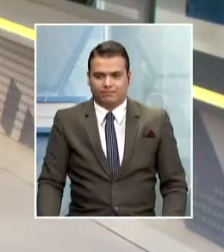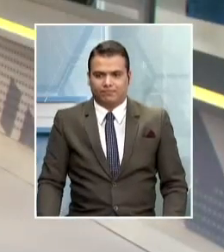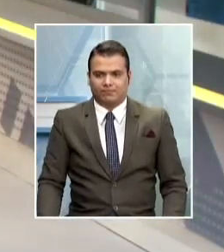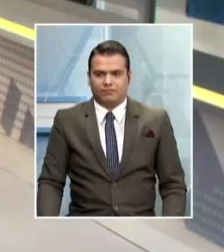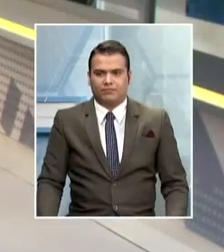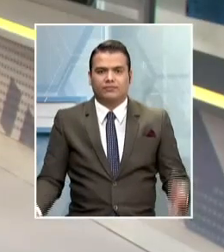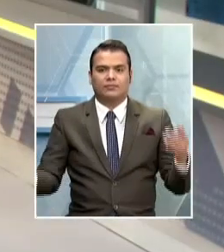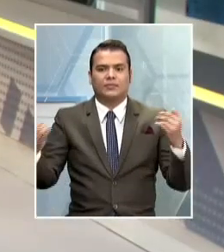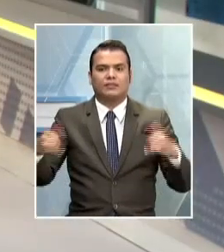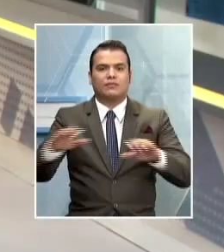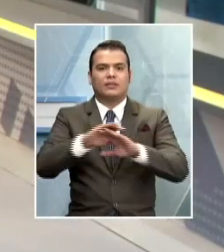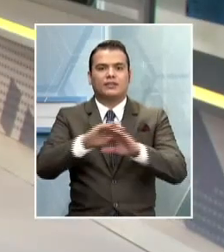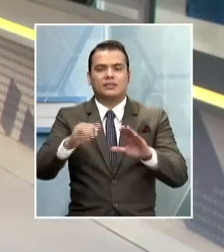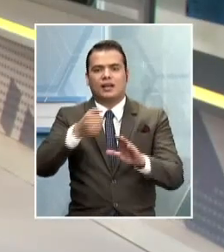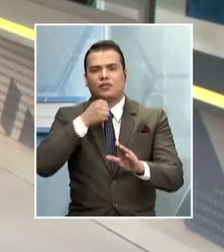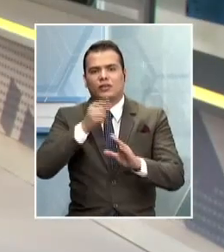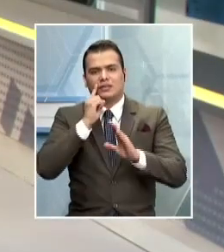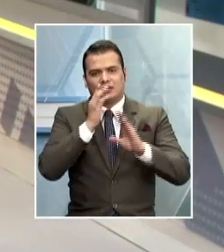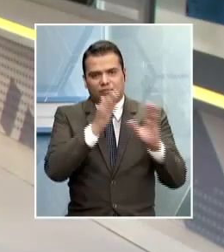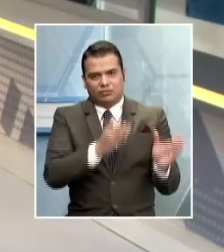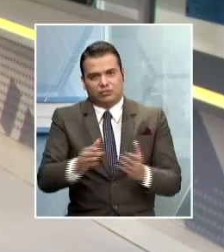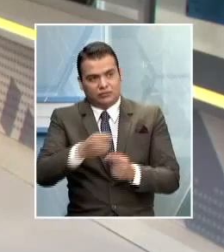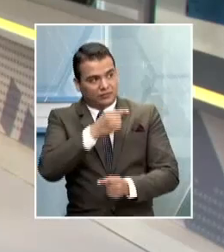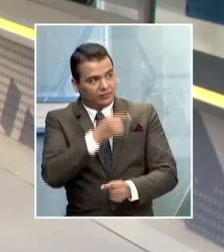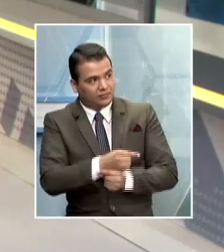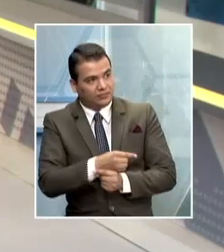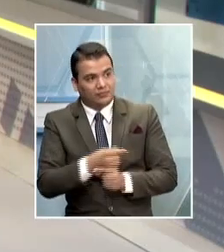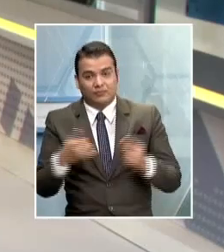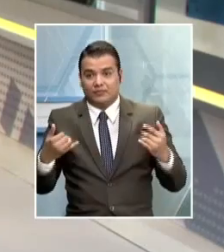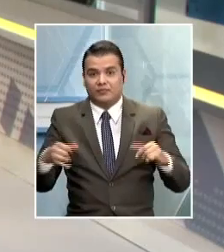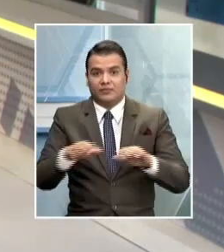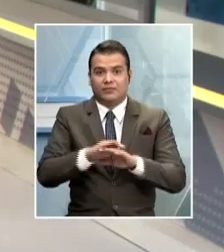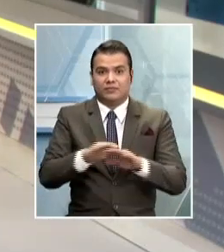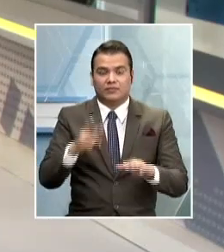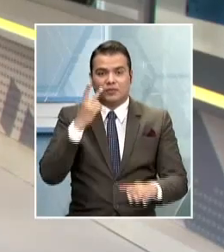315-773-6230. Y así finalizamos por hoy en 90 Minutos, Lorena. Así es, Ángela,